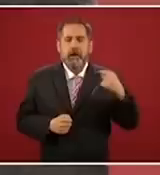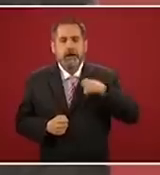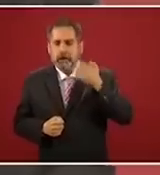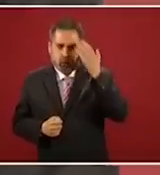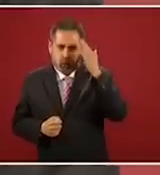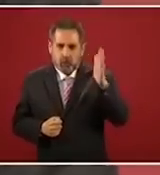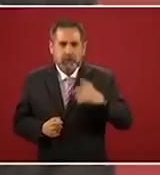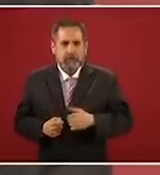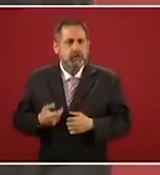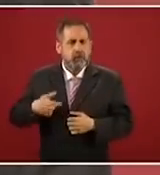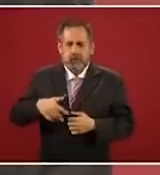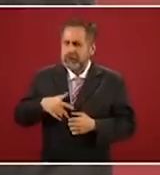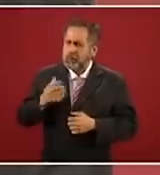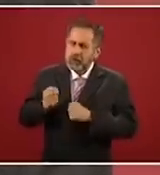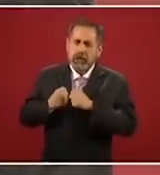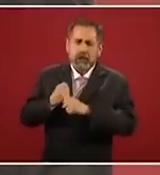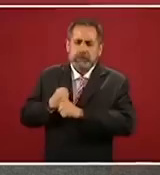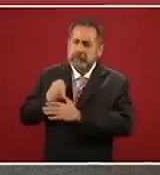luchando.